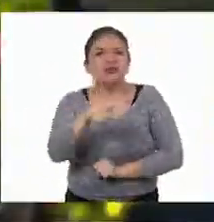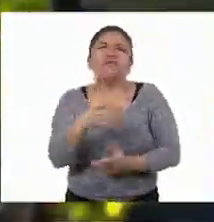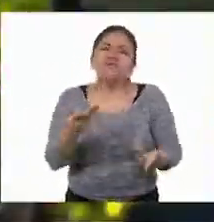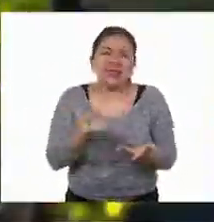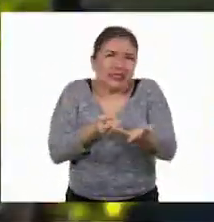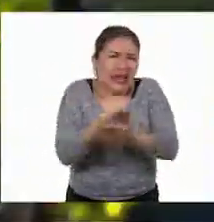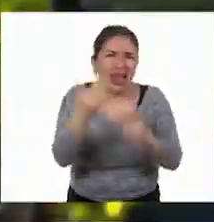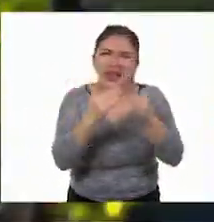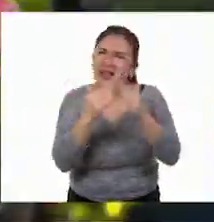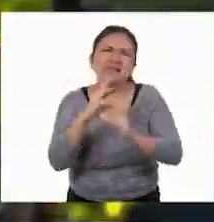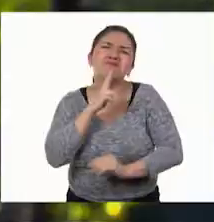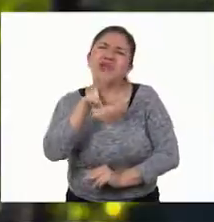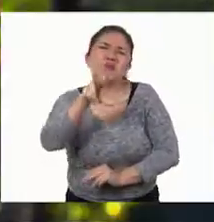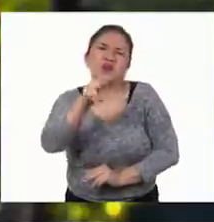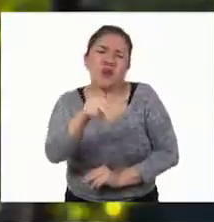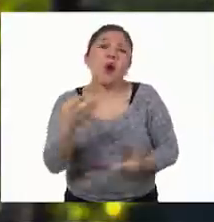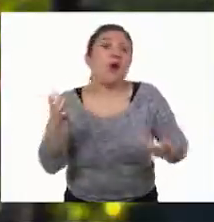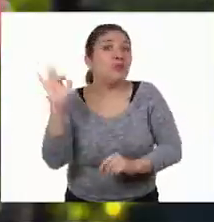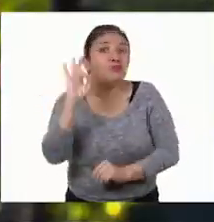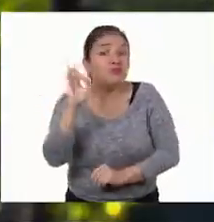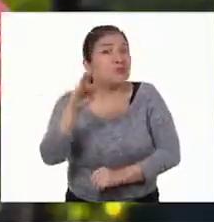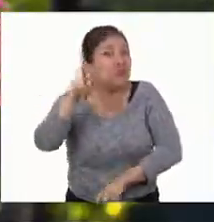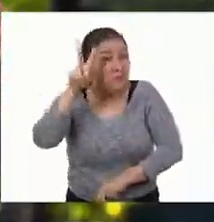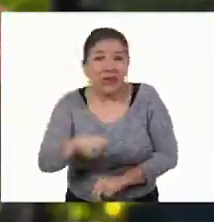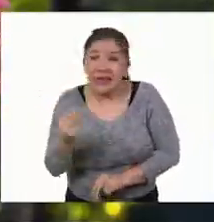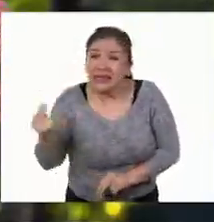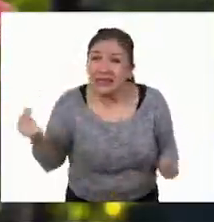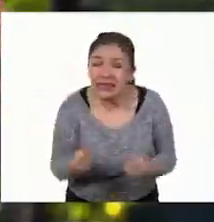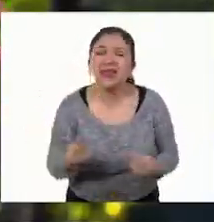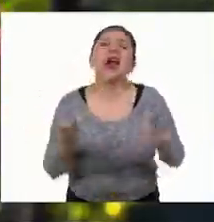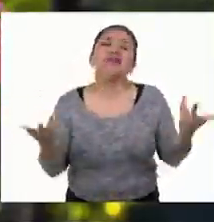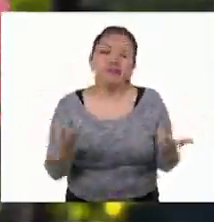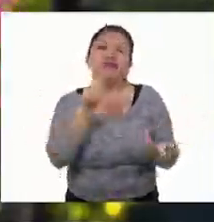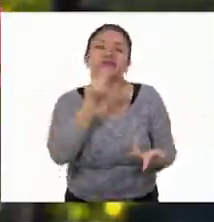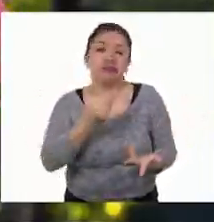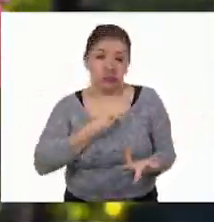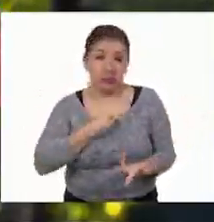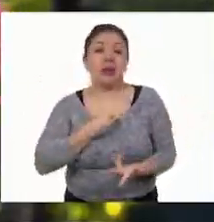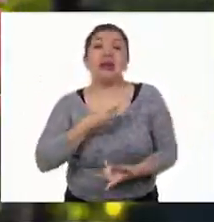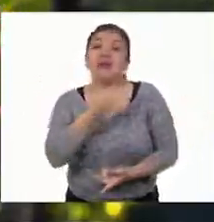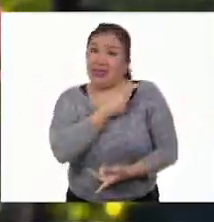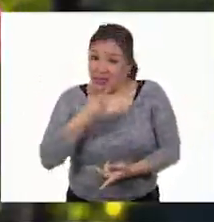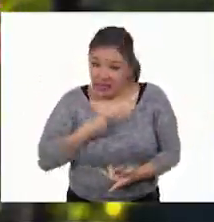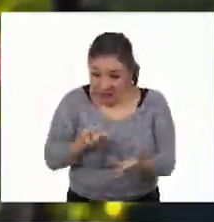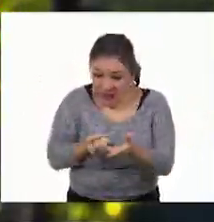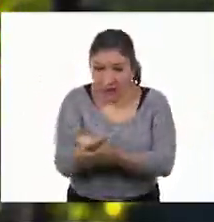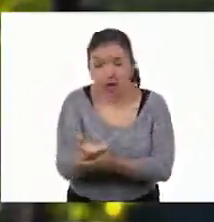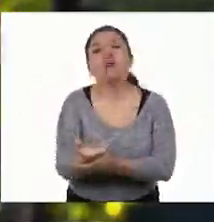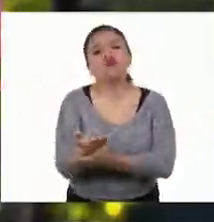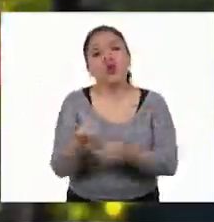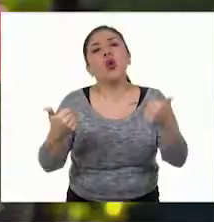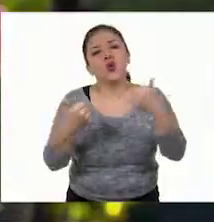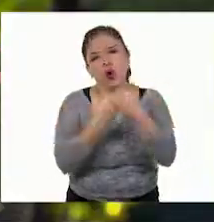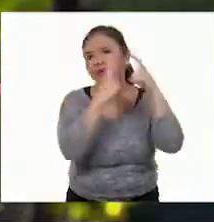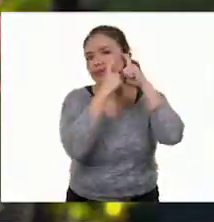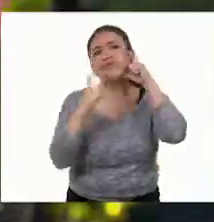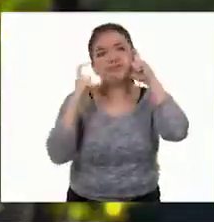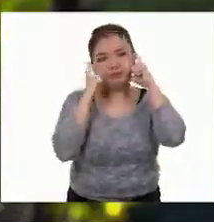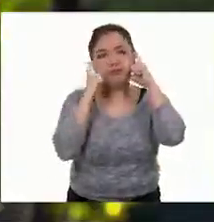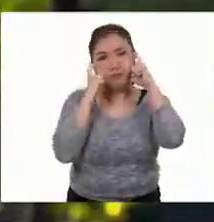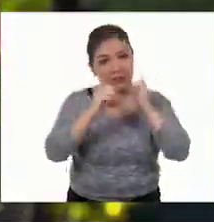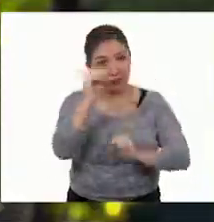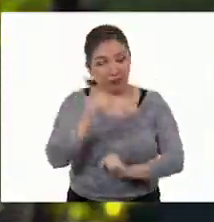no salir de casa a menos que sea muy necesario. Y si lo haces, utiliza el